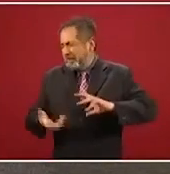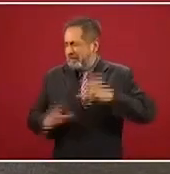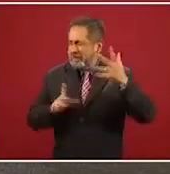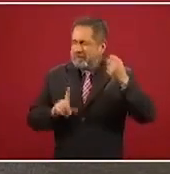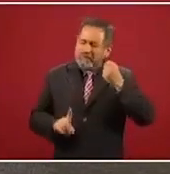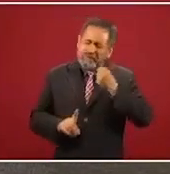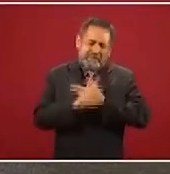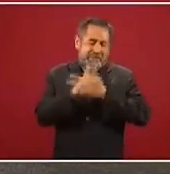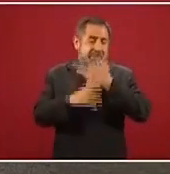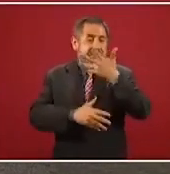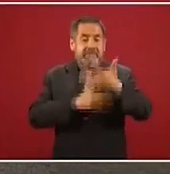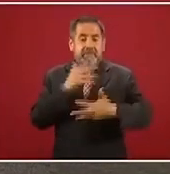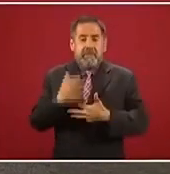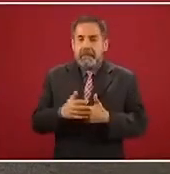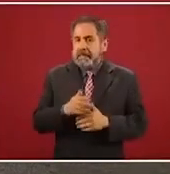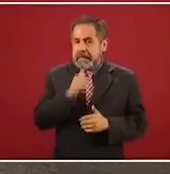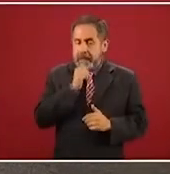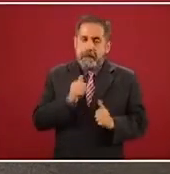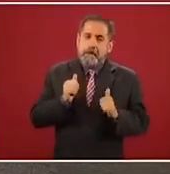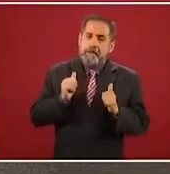de